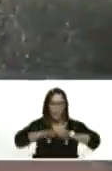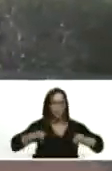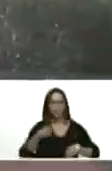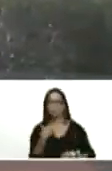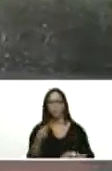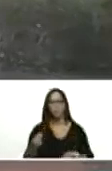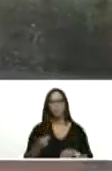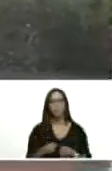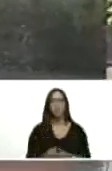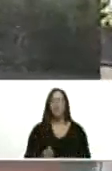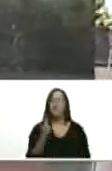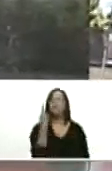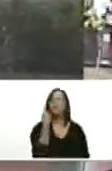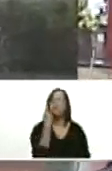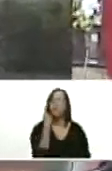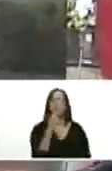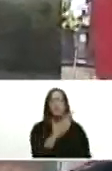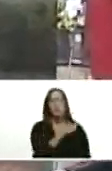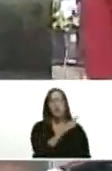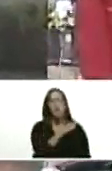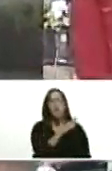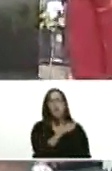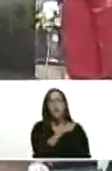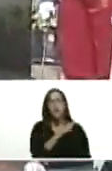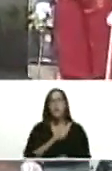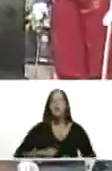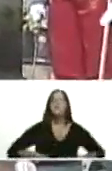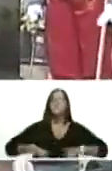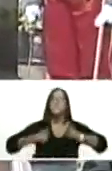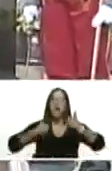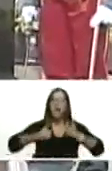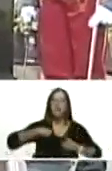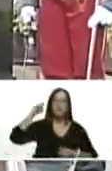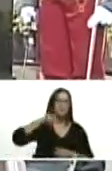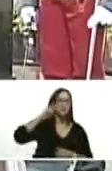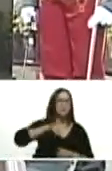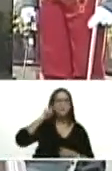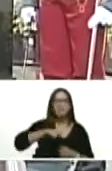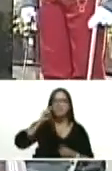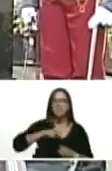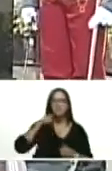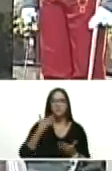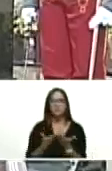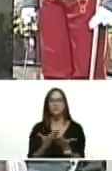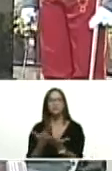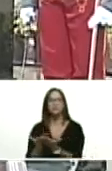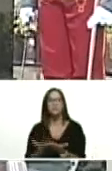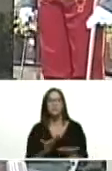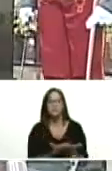Fue uno de los jefes más exigentes que jamás